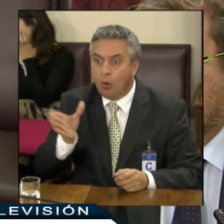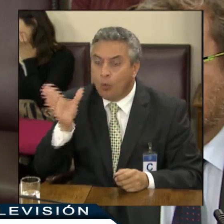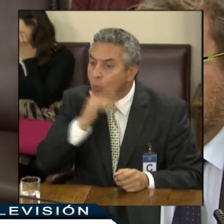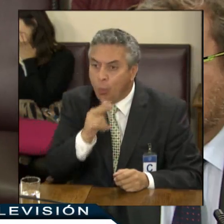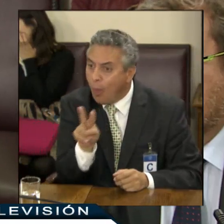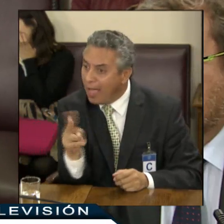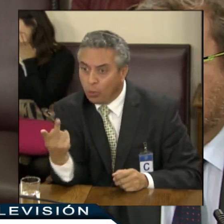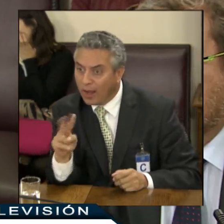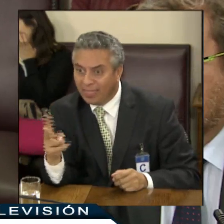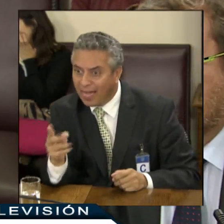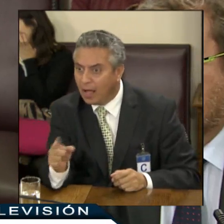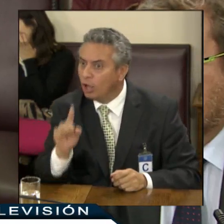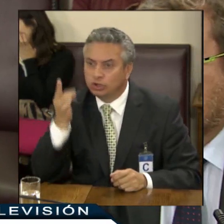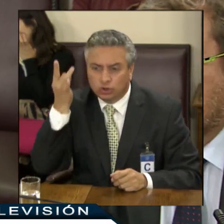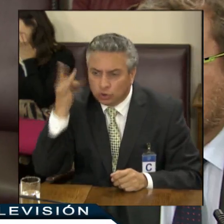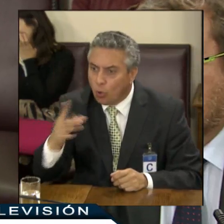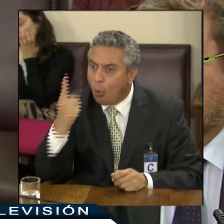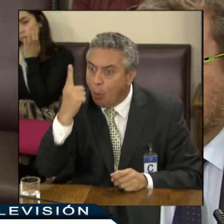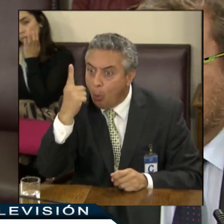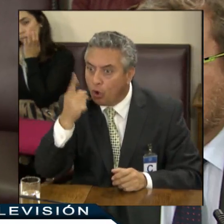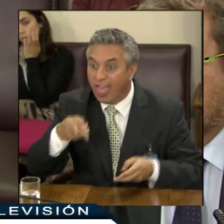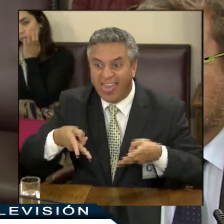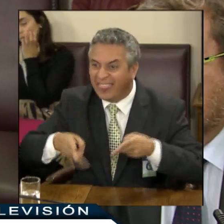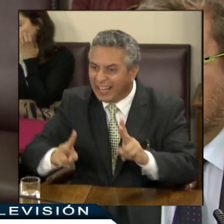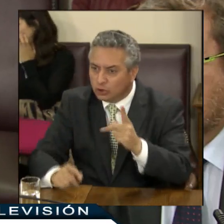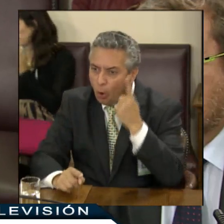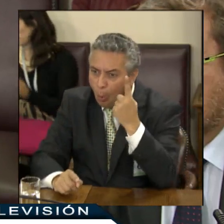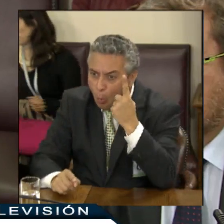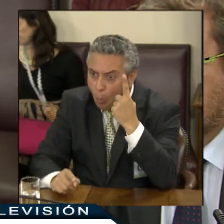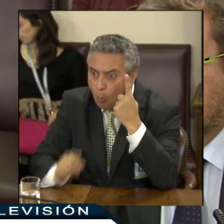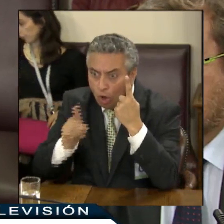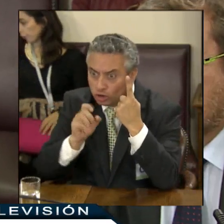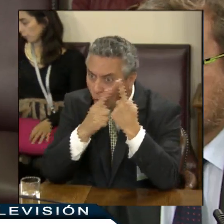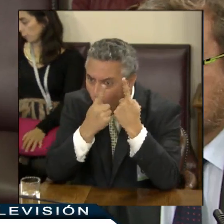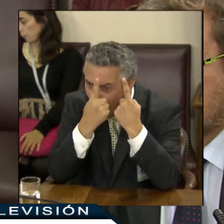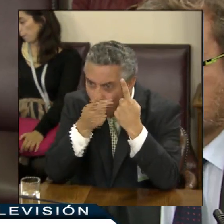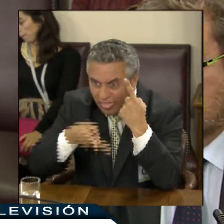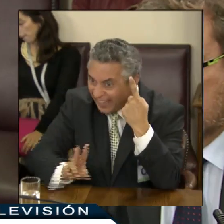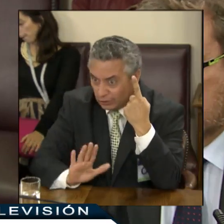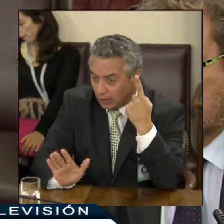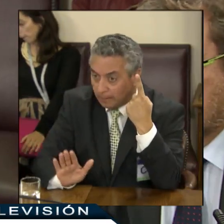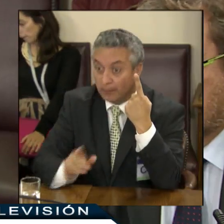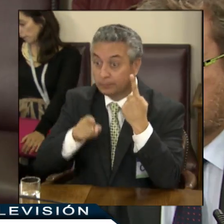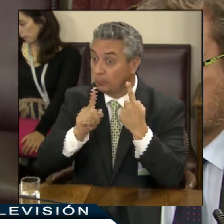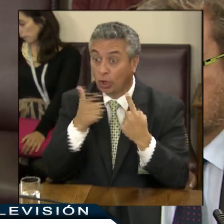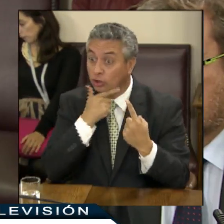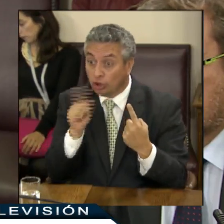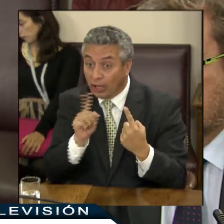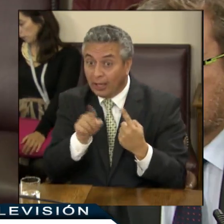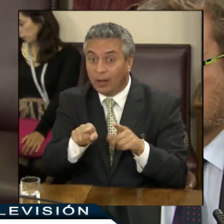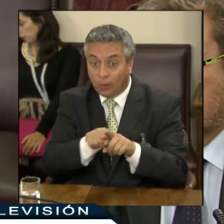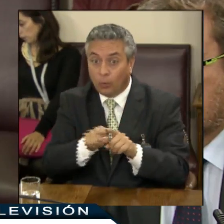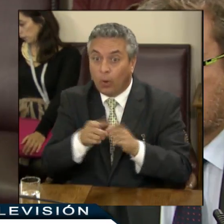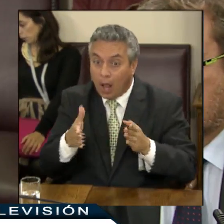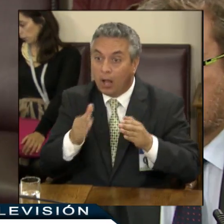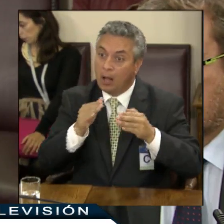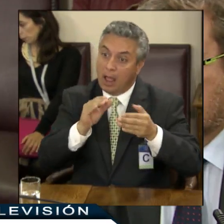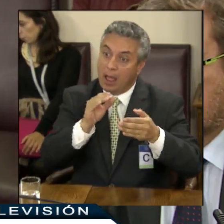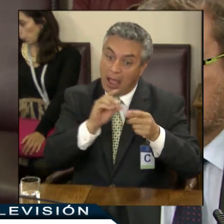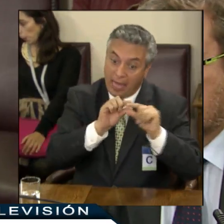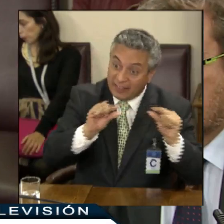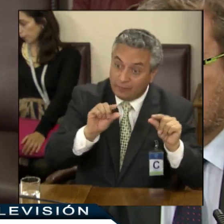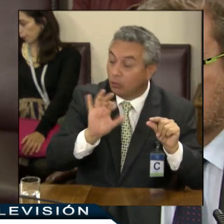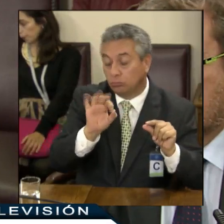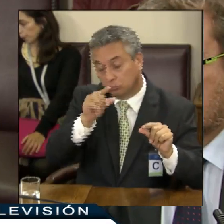dualidad normativa es solo una nor el derecho es uno solo y si no se quiere tener como derecho adjetivo al menos como derecho sustantivo